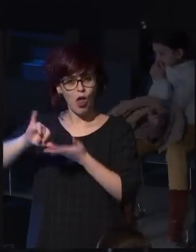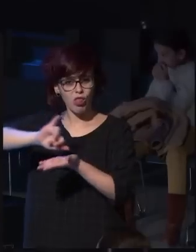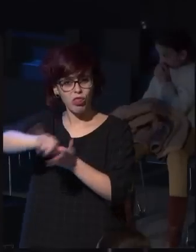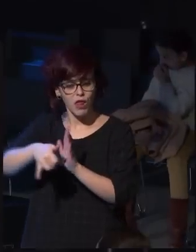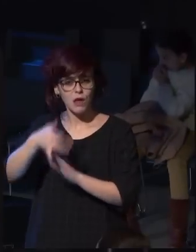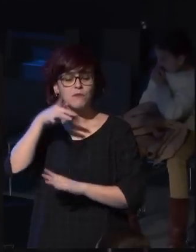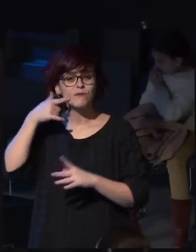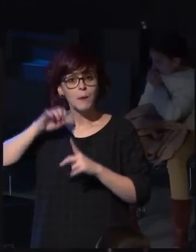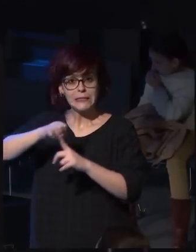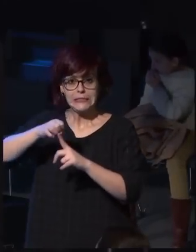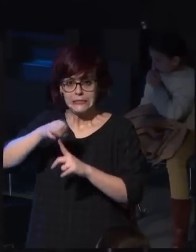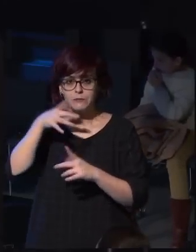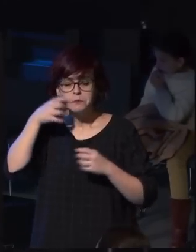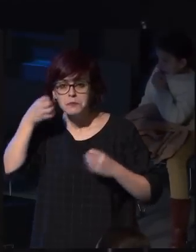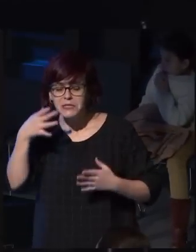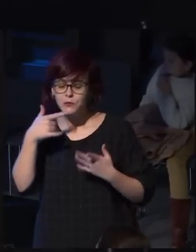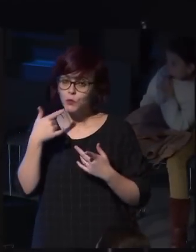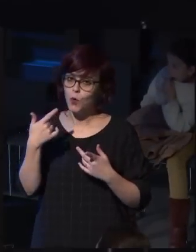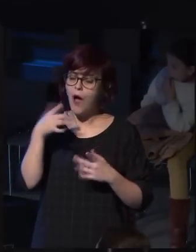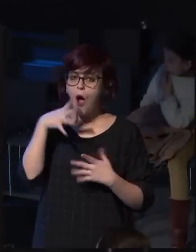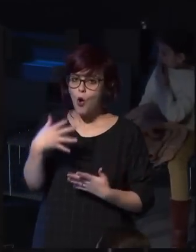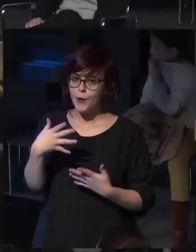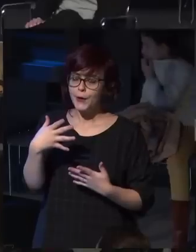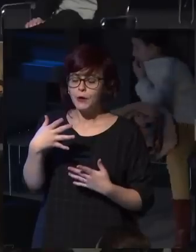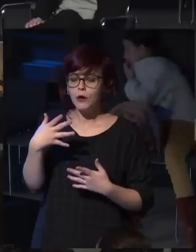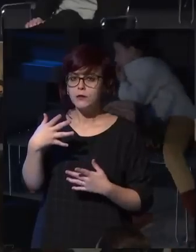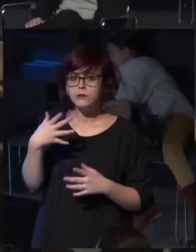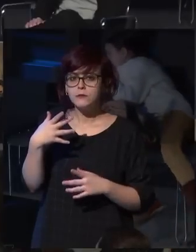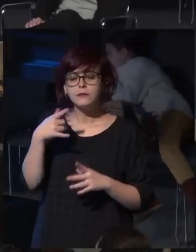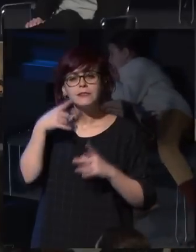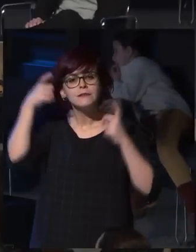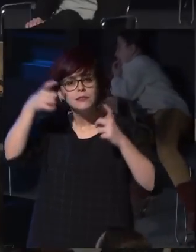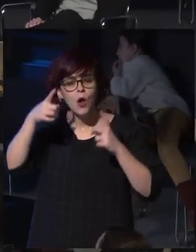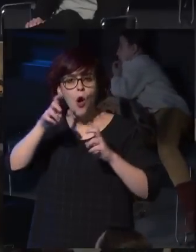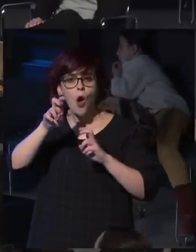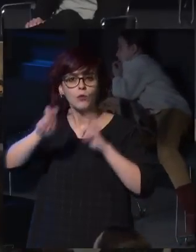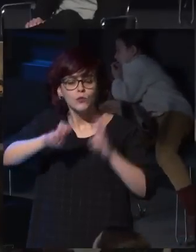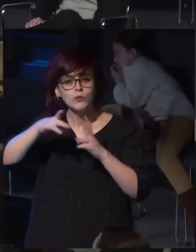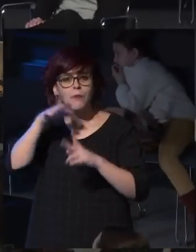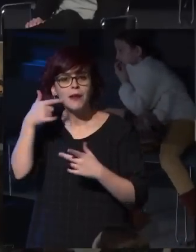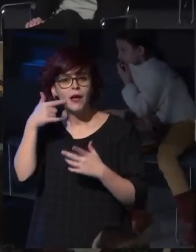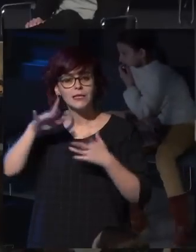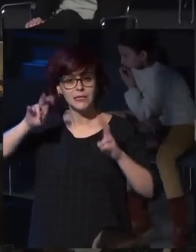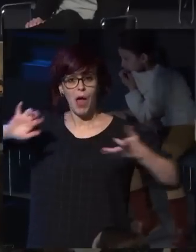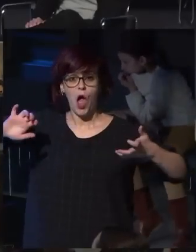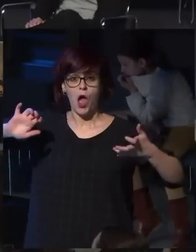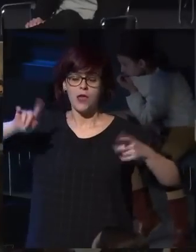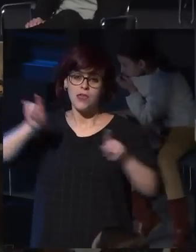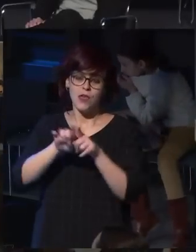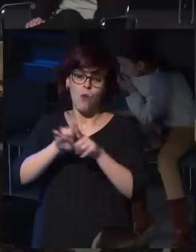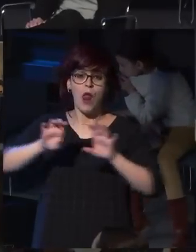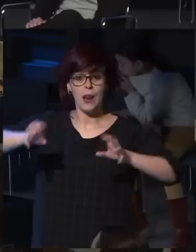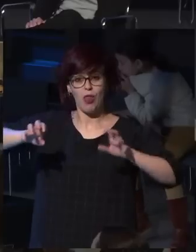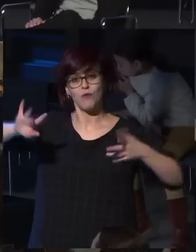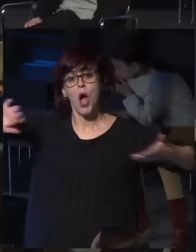más presión, que es algo que ahora se busca bastante y que generalmente responde mejor con los compresores de la